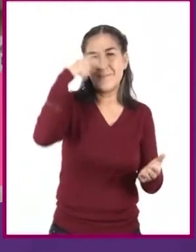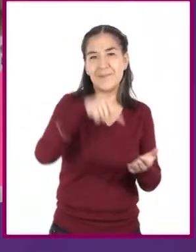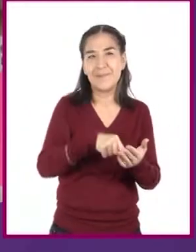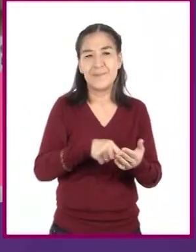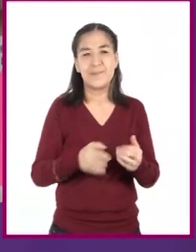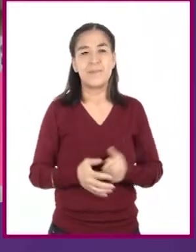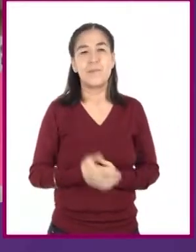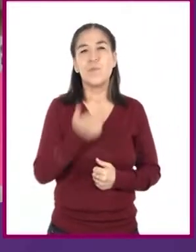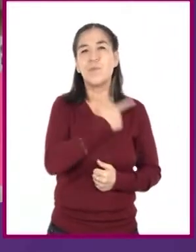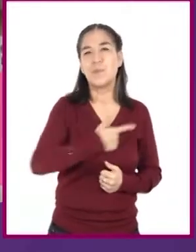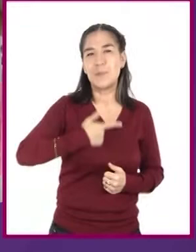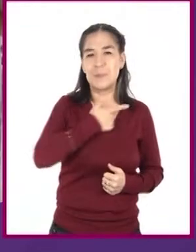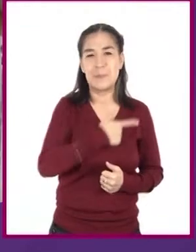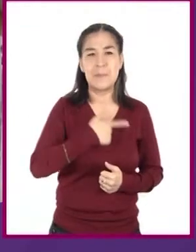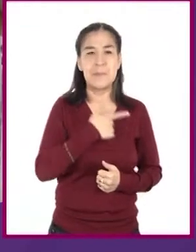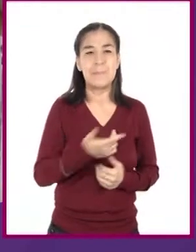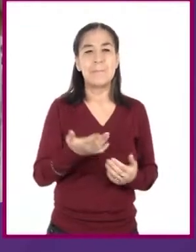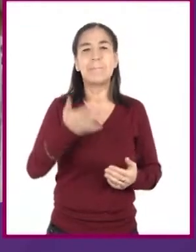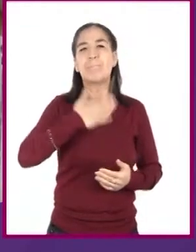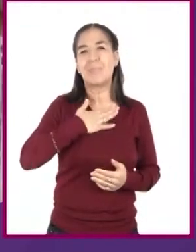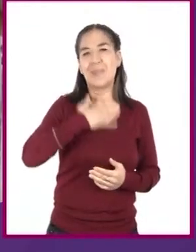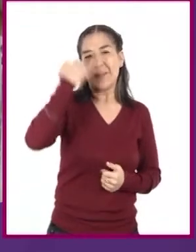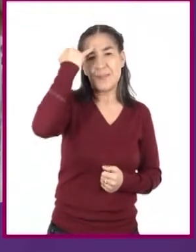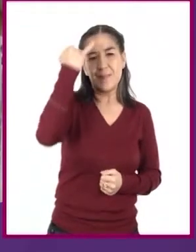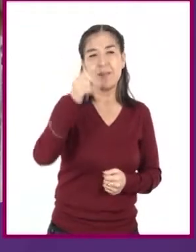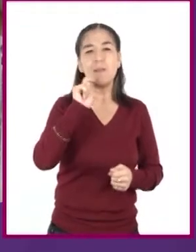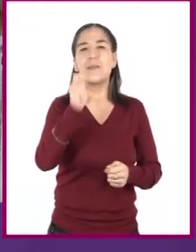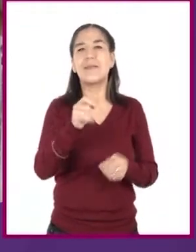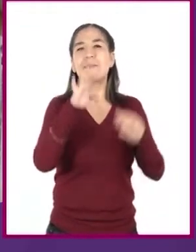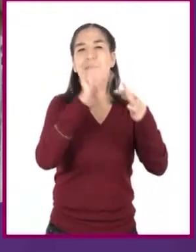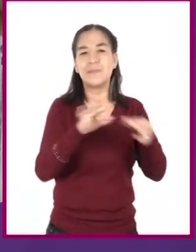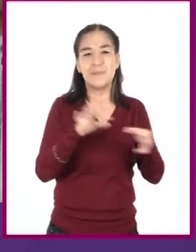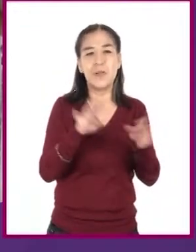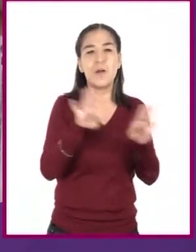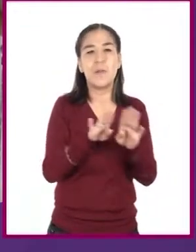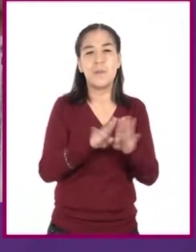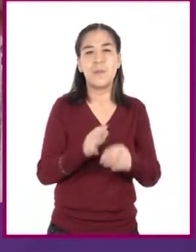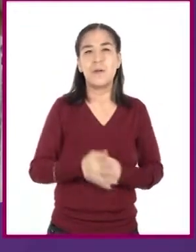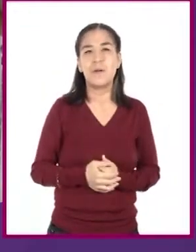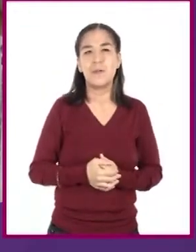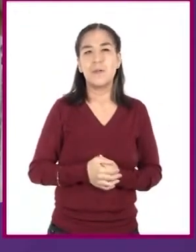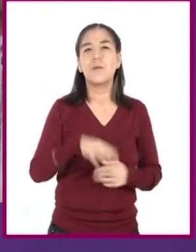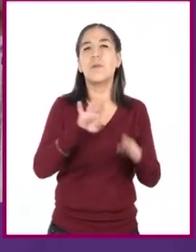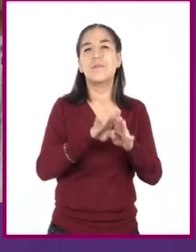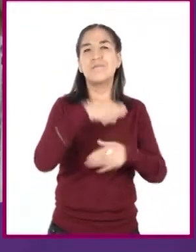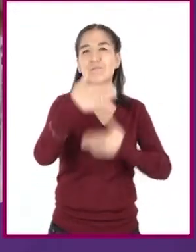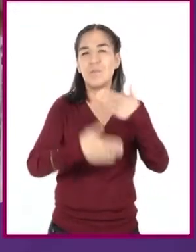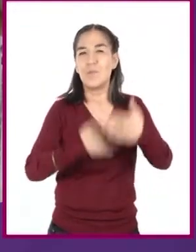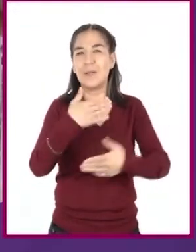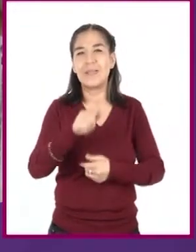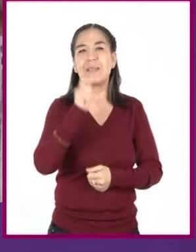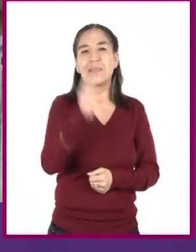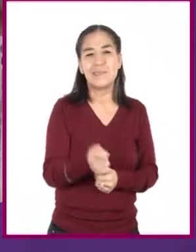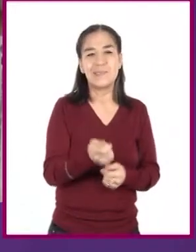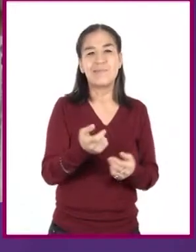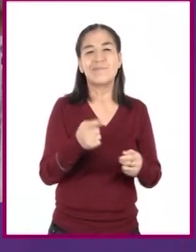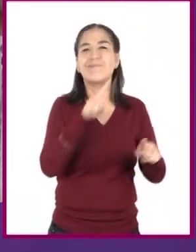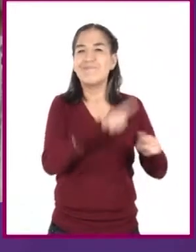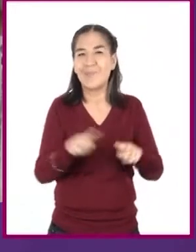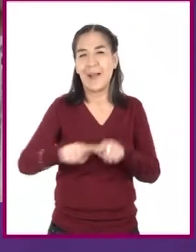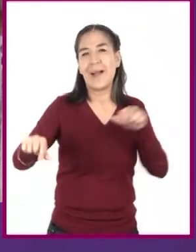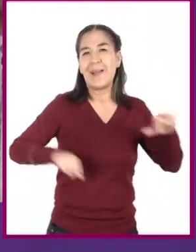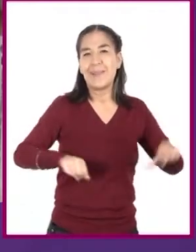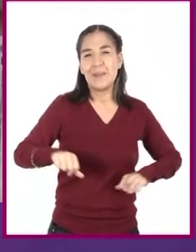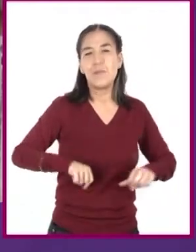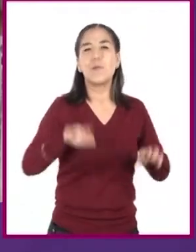creencias, gustos, nuestras ideas. Y hablamos de un proceso. Todo proceso es dinámico. Nos